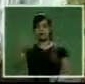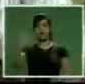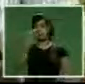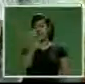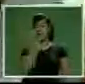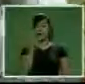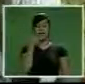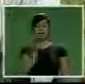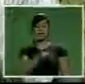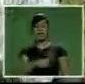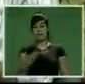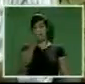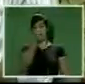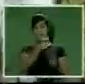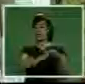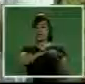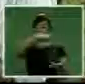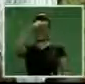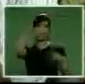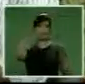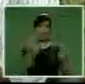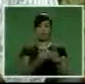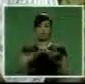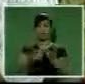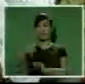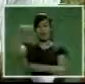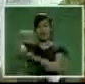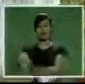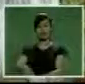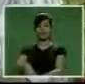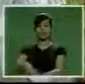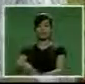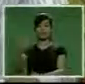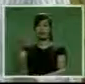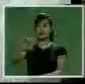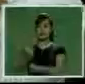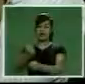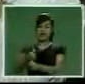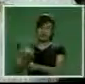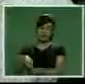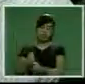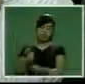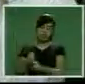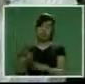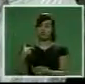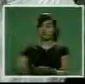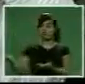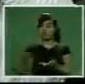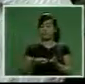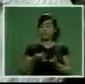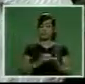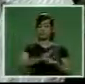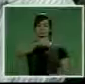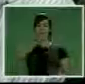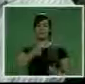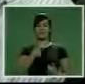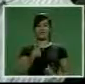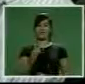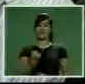decir, mientras, exacto, más riqueza se genera en el mundo, hay más explotación. Uh-huh. Entonces, es un hecho, la